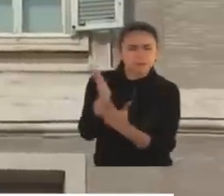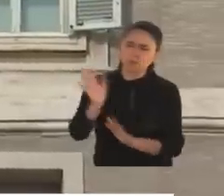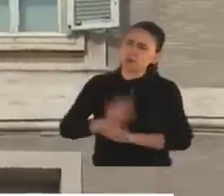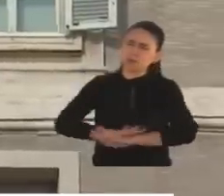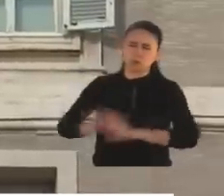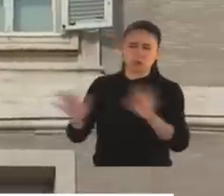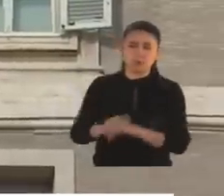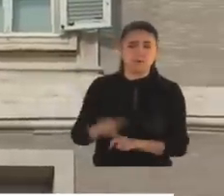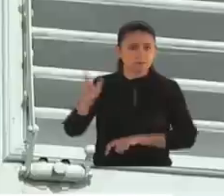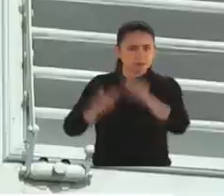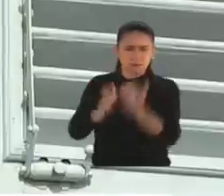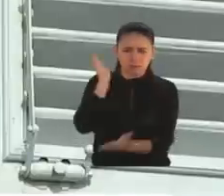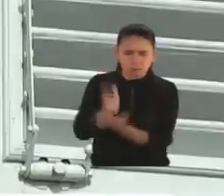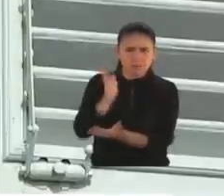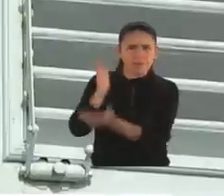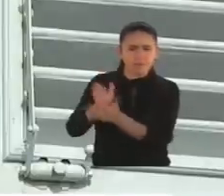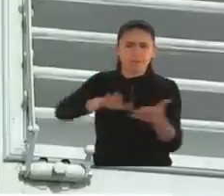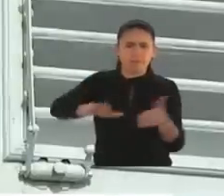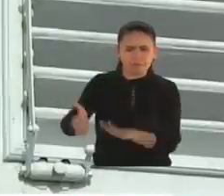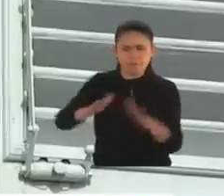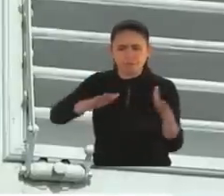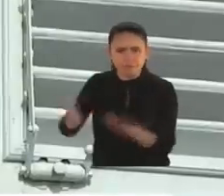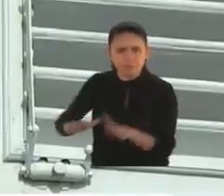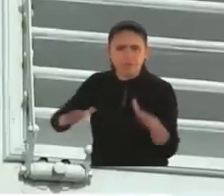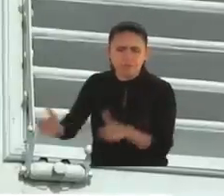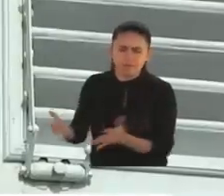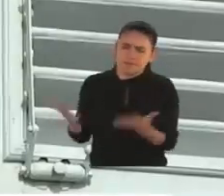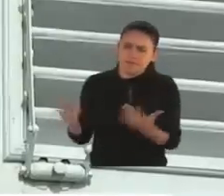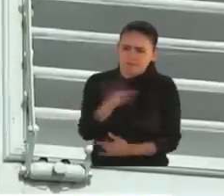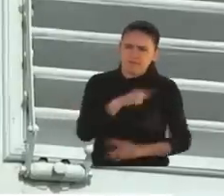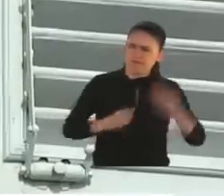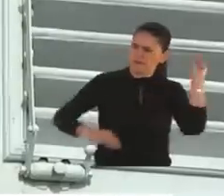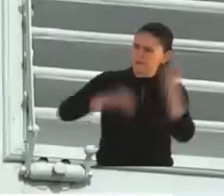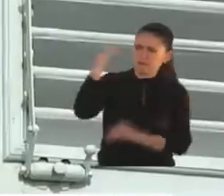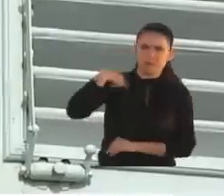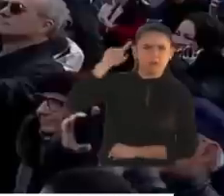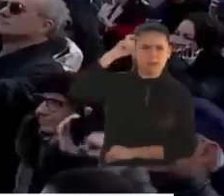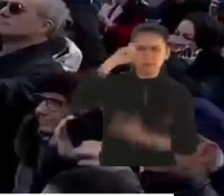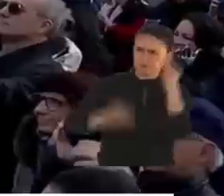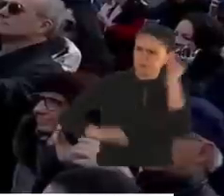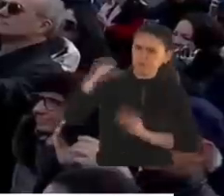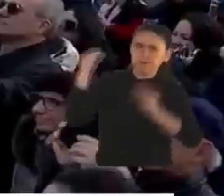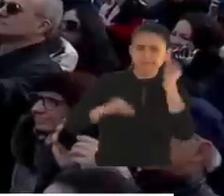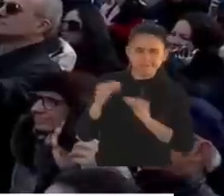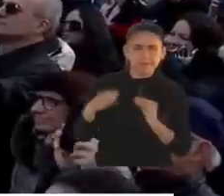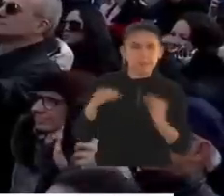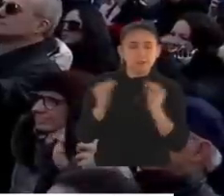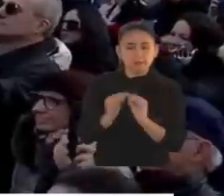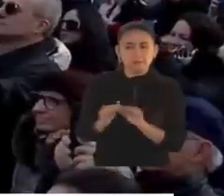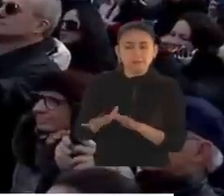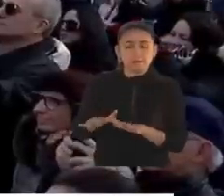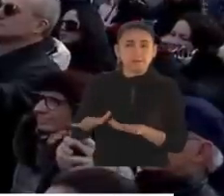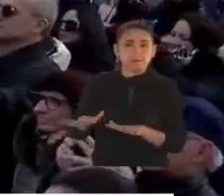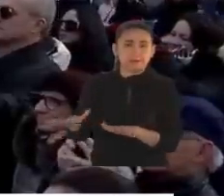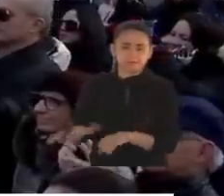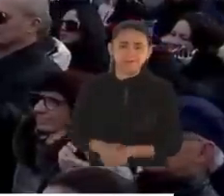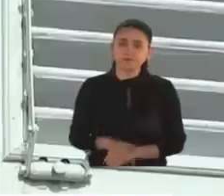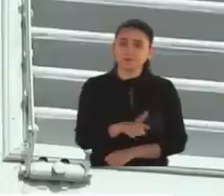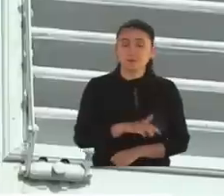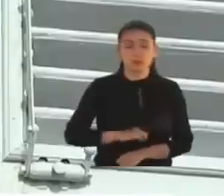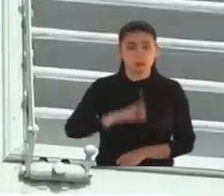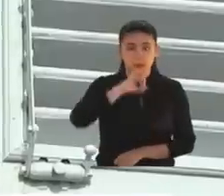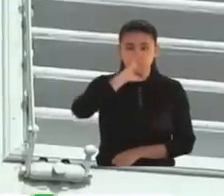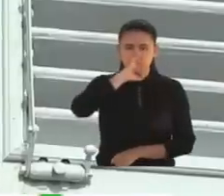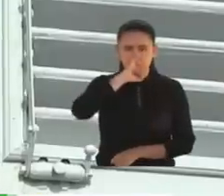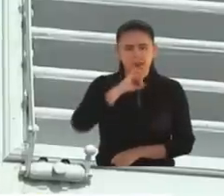personas han fallecido durante las manifestaciones antigubernamentales, que además se extienden por todo el territorio. El sumo pontífice hizo